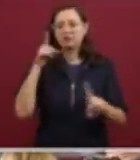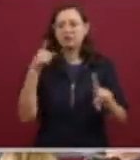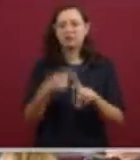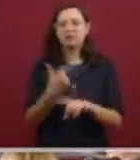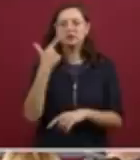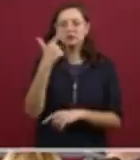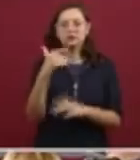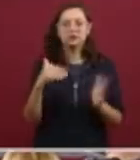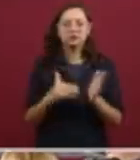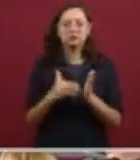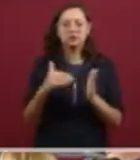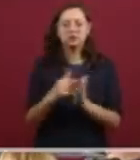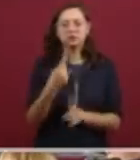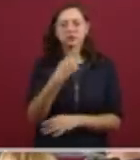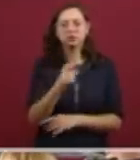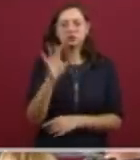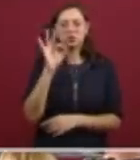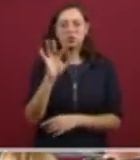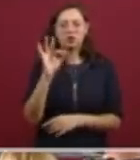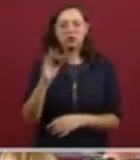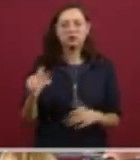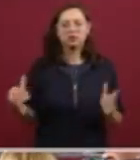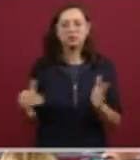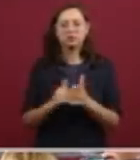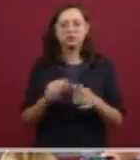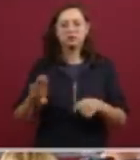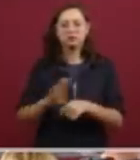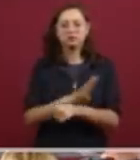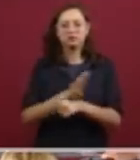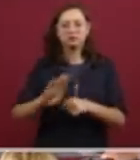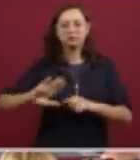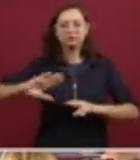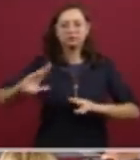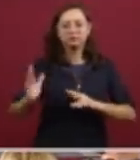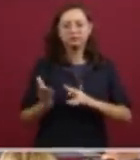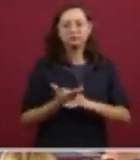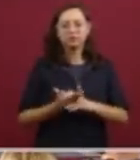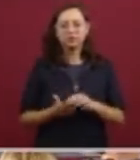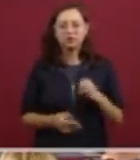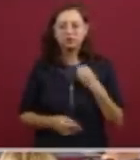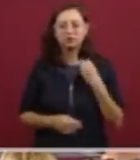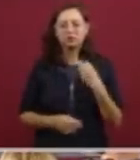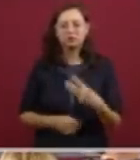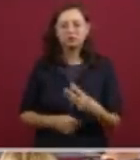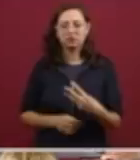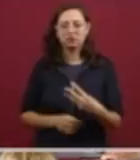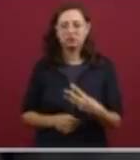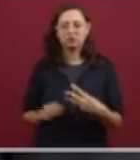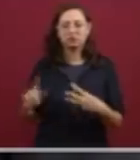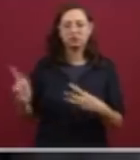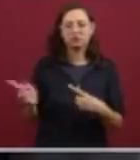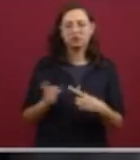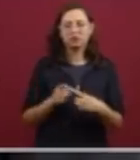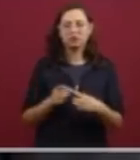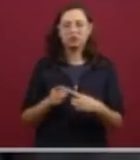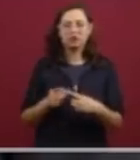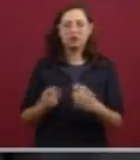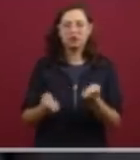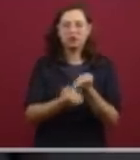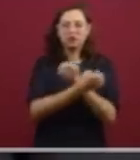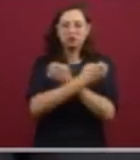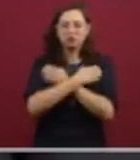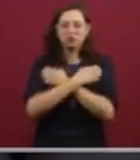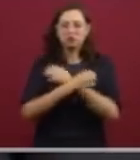7.140.000 beneficiarios. Están divididos en tres componentes: las becas de educación básica, que